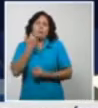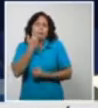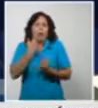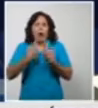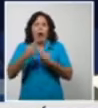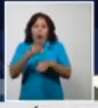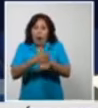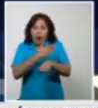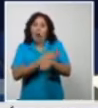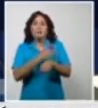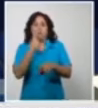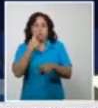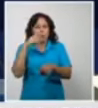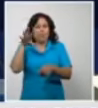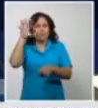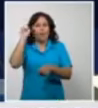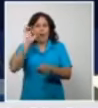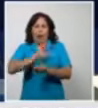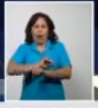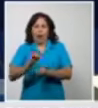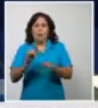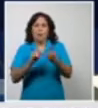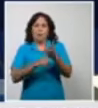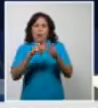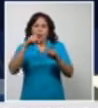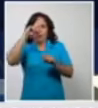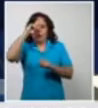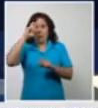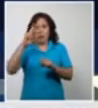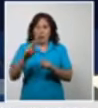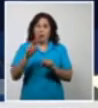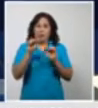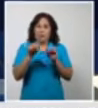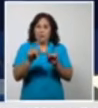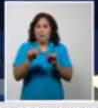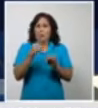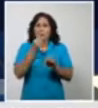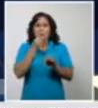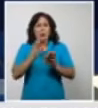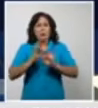enfermedad. Por lo tanto, es una población aparentemente sana